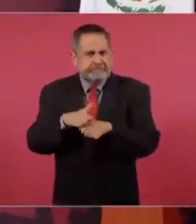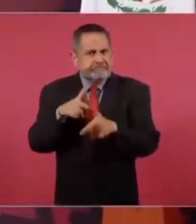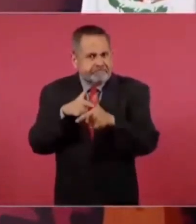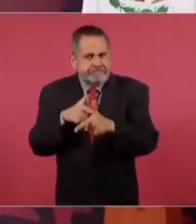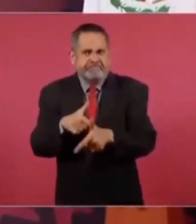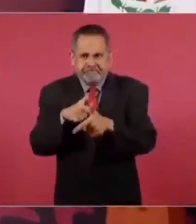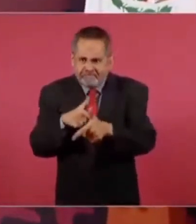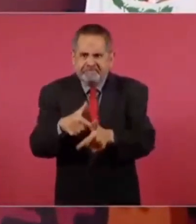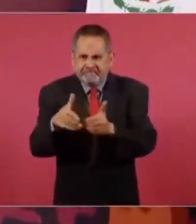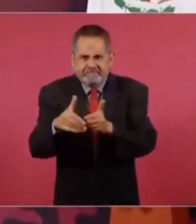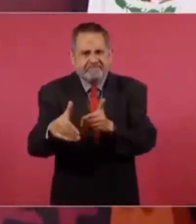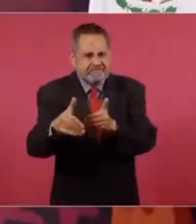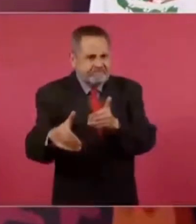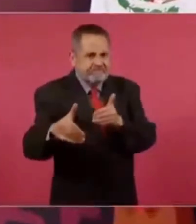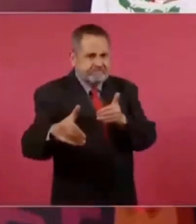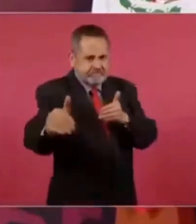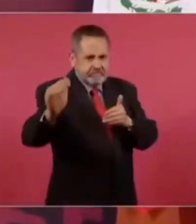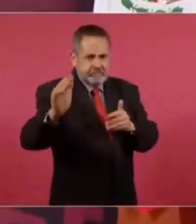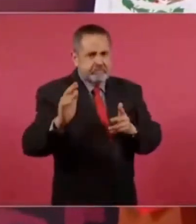Y